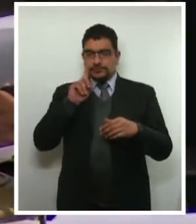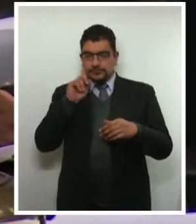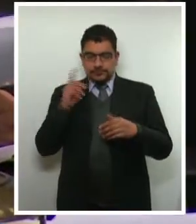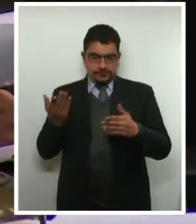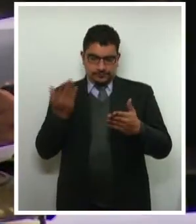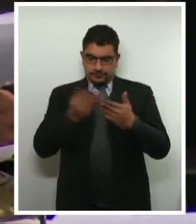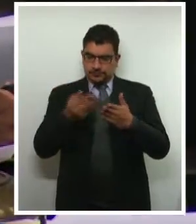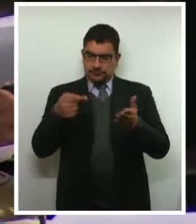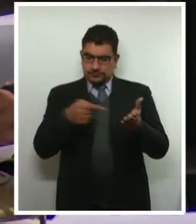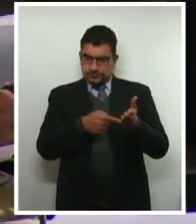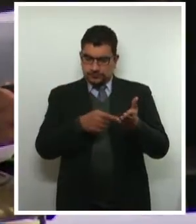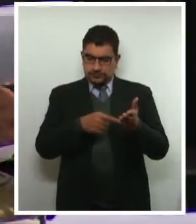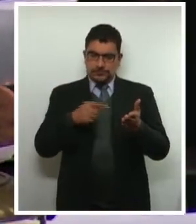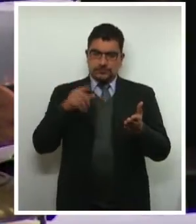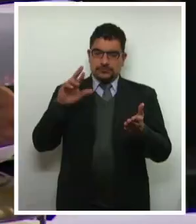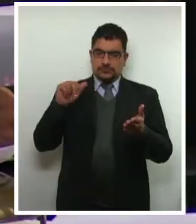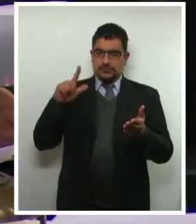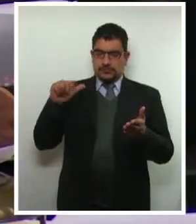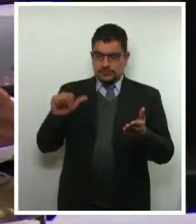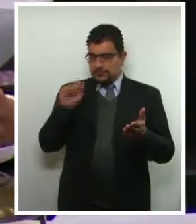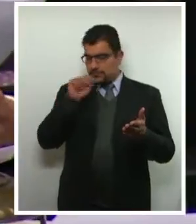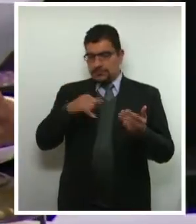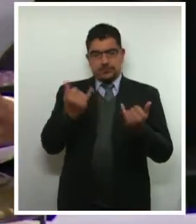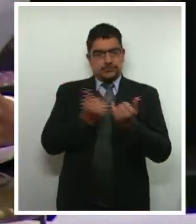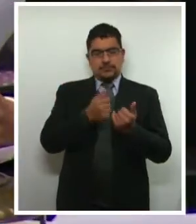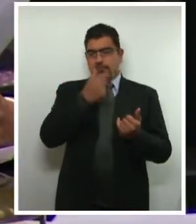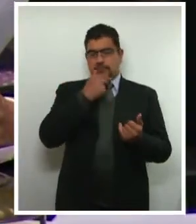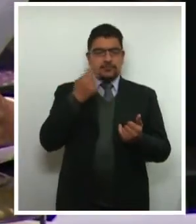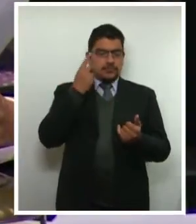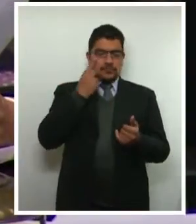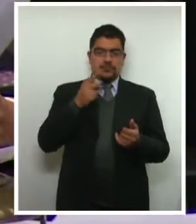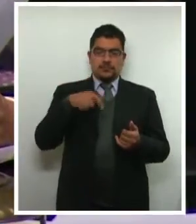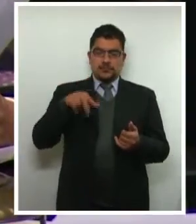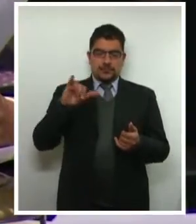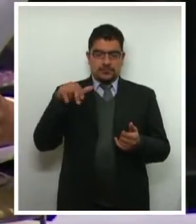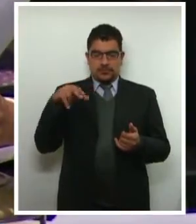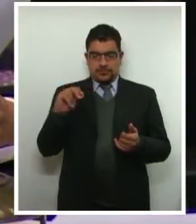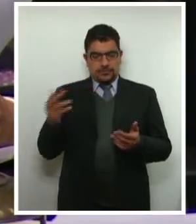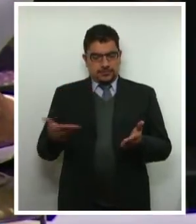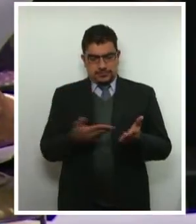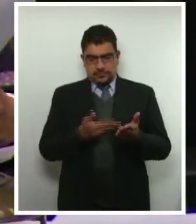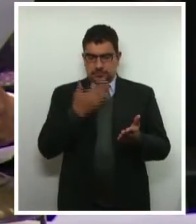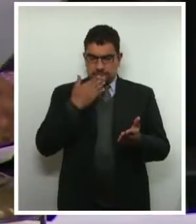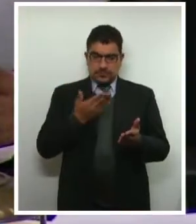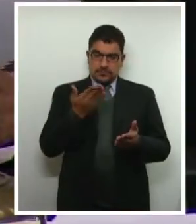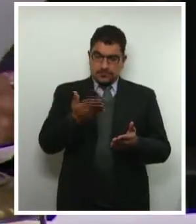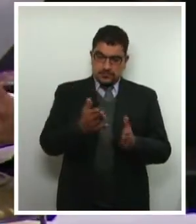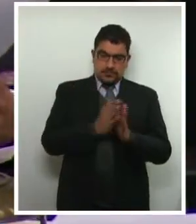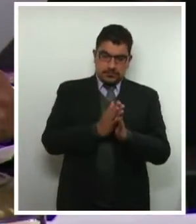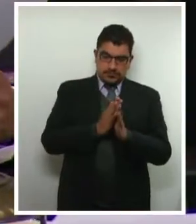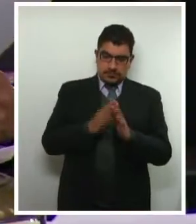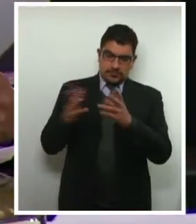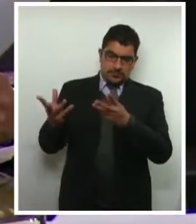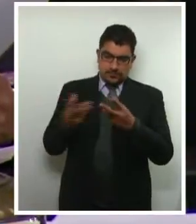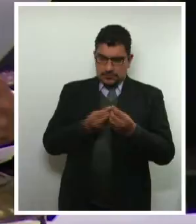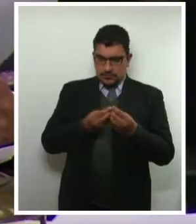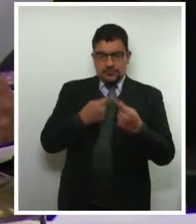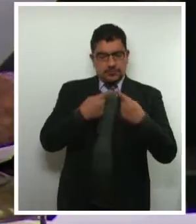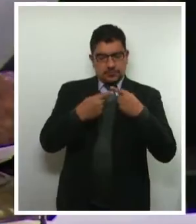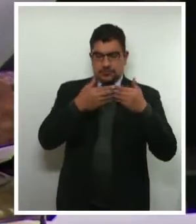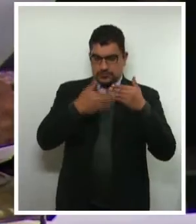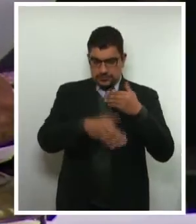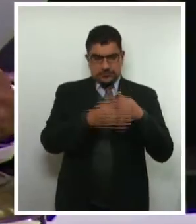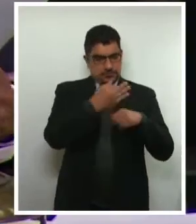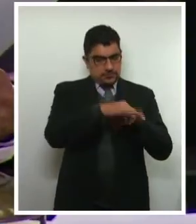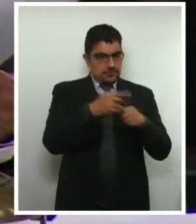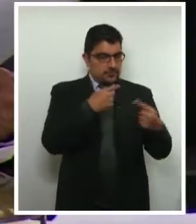planteando tanto la diputada Clara Hussitman como el diputado Quijano. ¿Les parece? Y que podamos seguir en lo